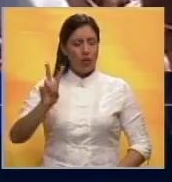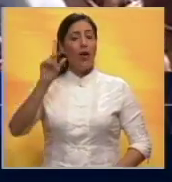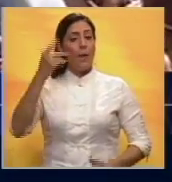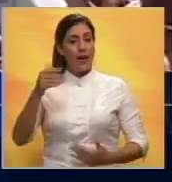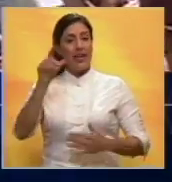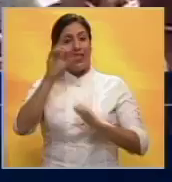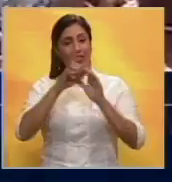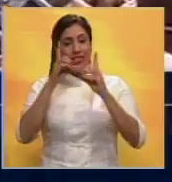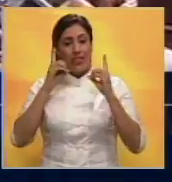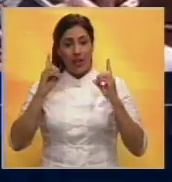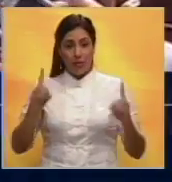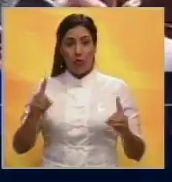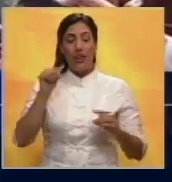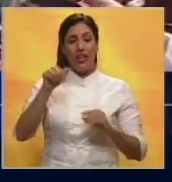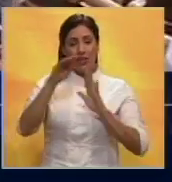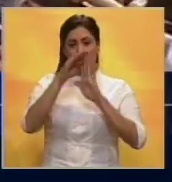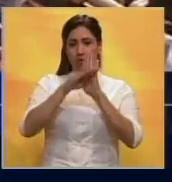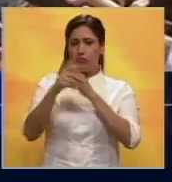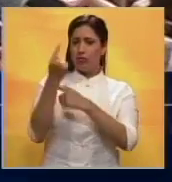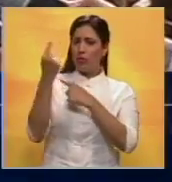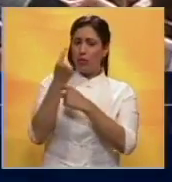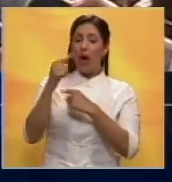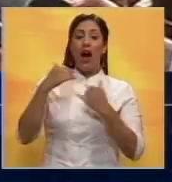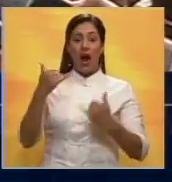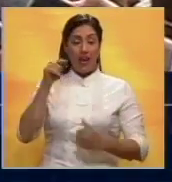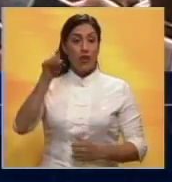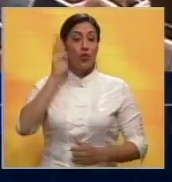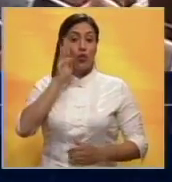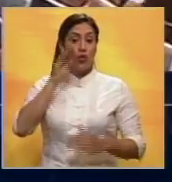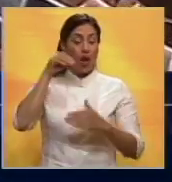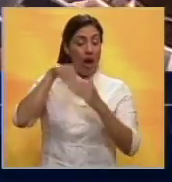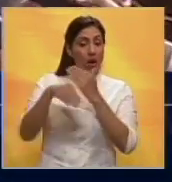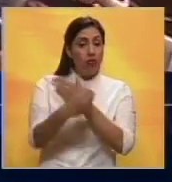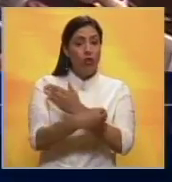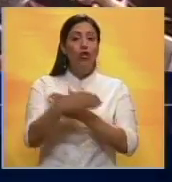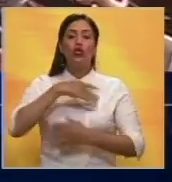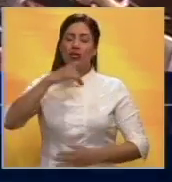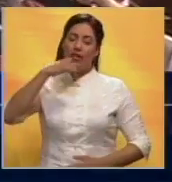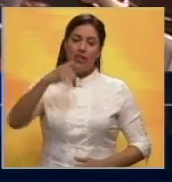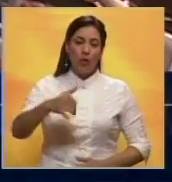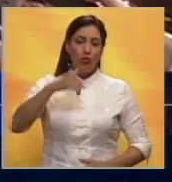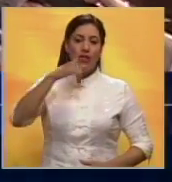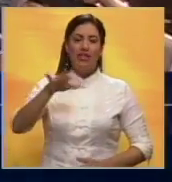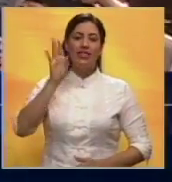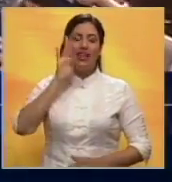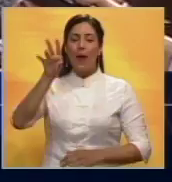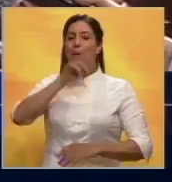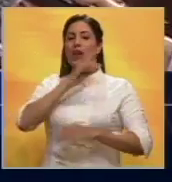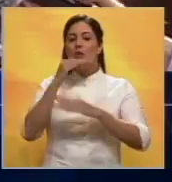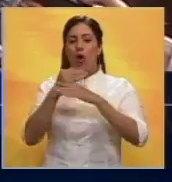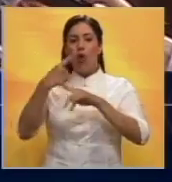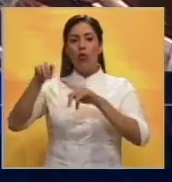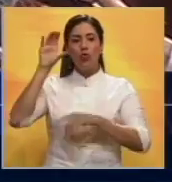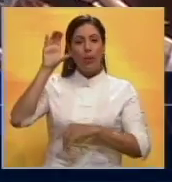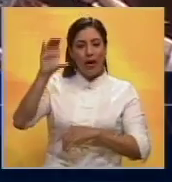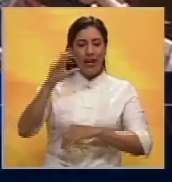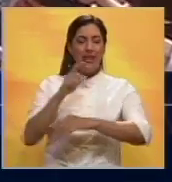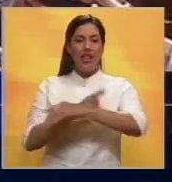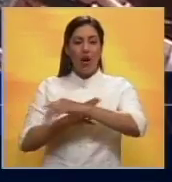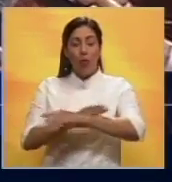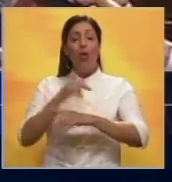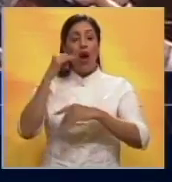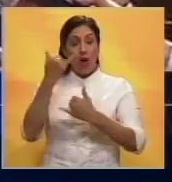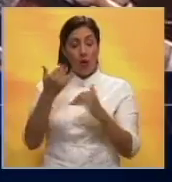Venezuela democrática estas condiciones y lo que está allí de fondo es lo que hemos denunciado la operación Nicaragua que no es otra cosa que